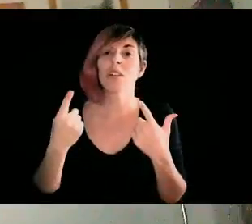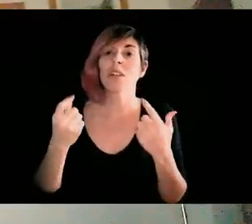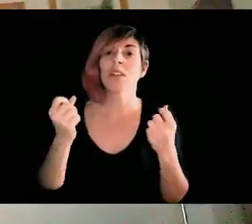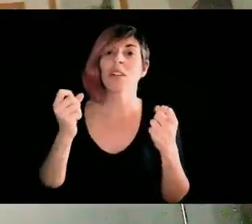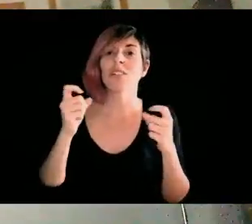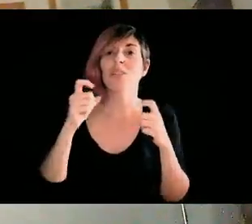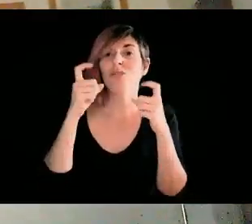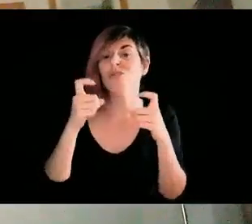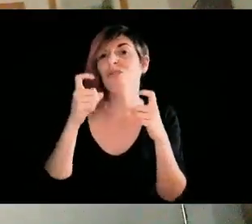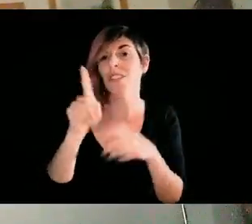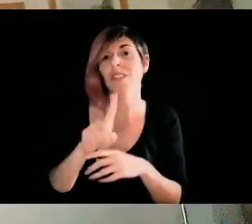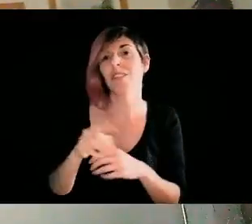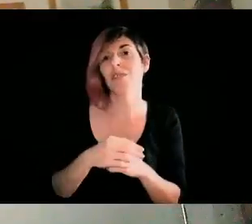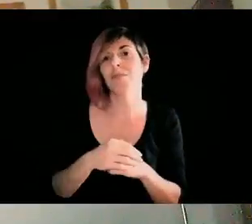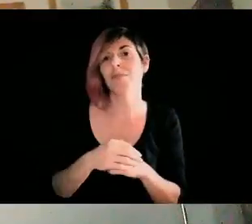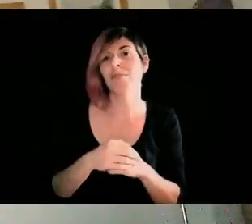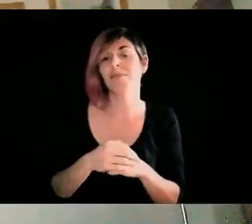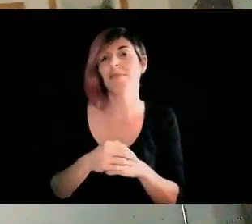natural.